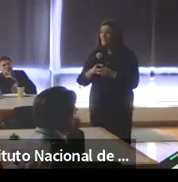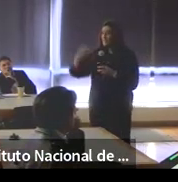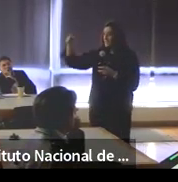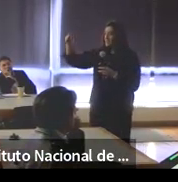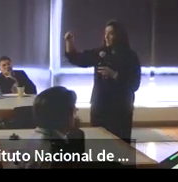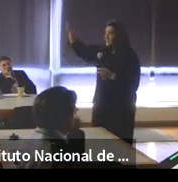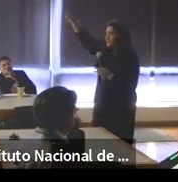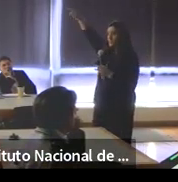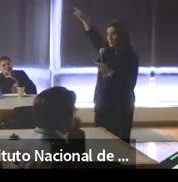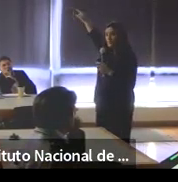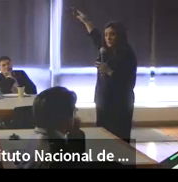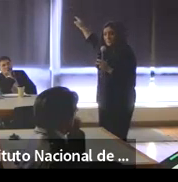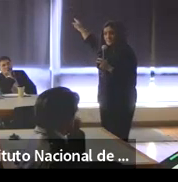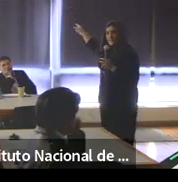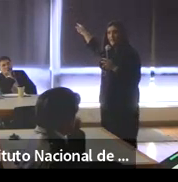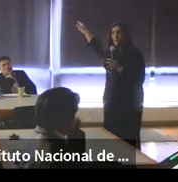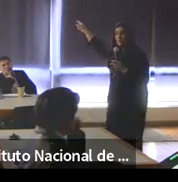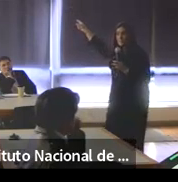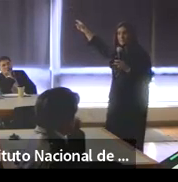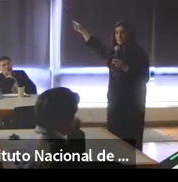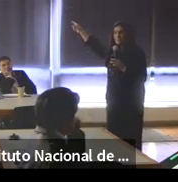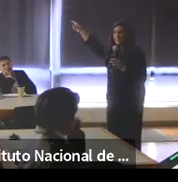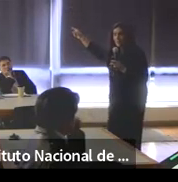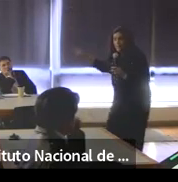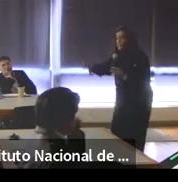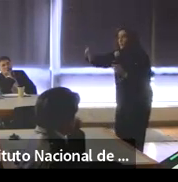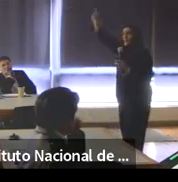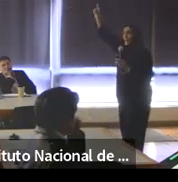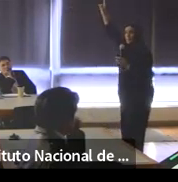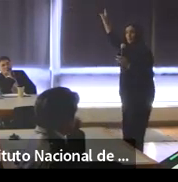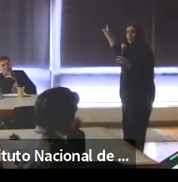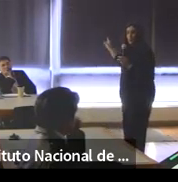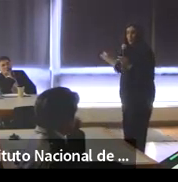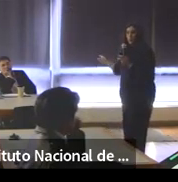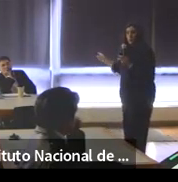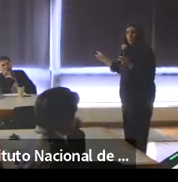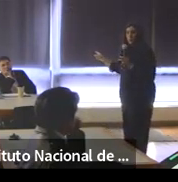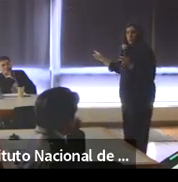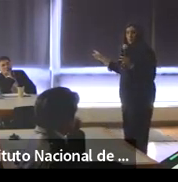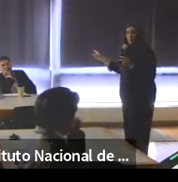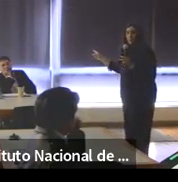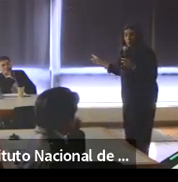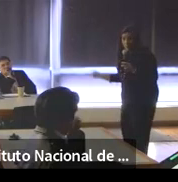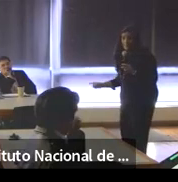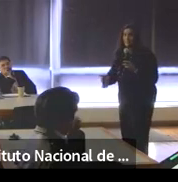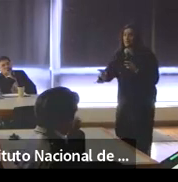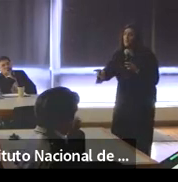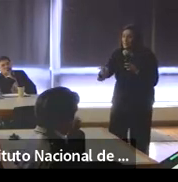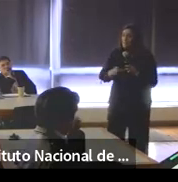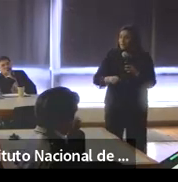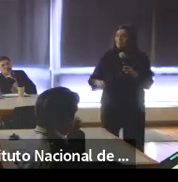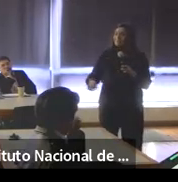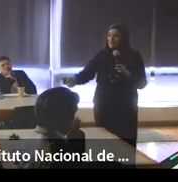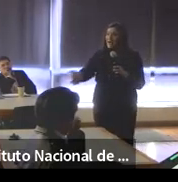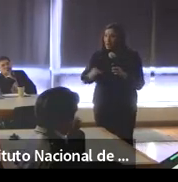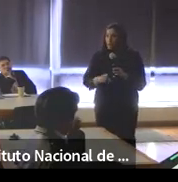quieres ser parte de un padrón de investigadores quieres publicar un montón o quieres tener